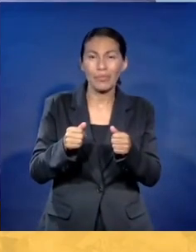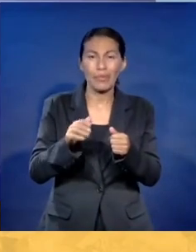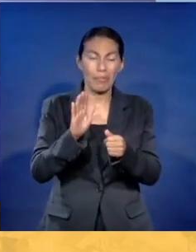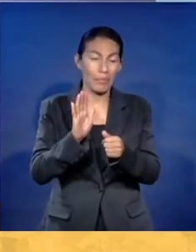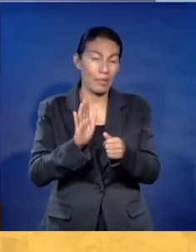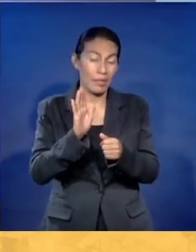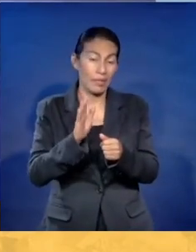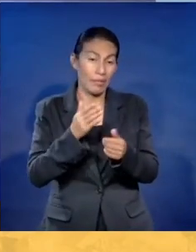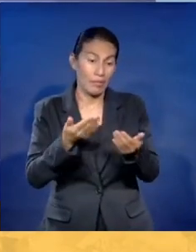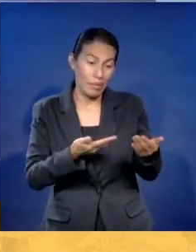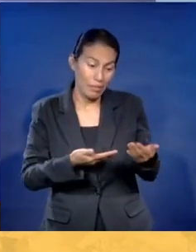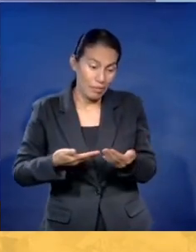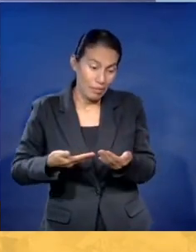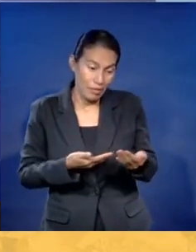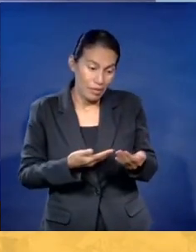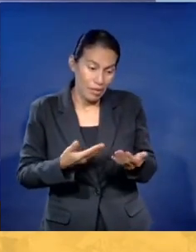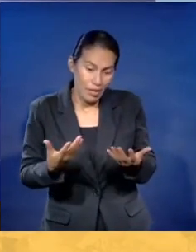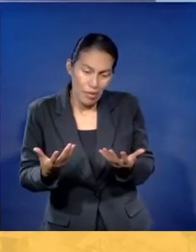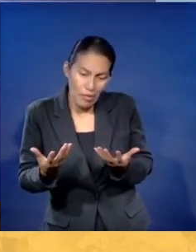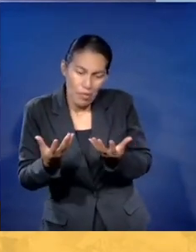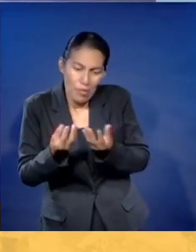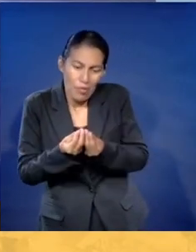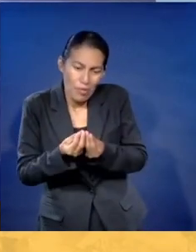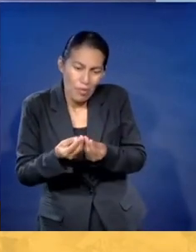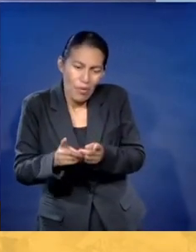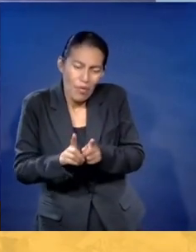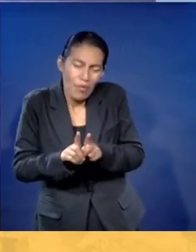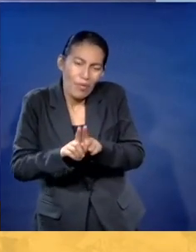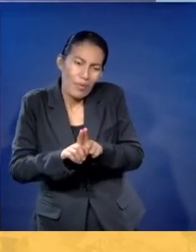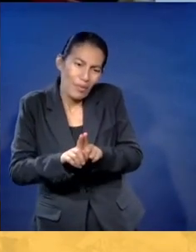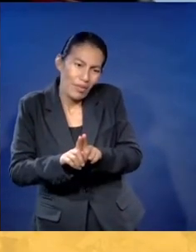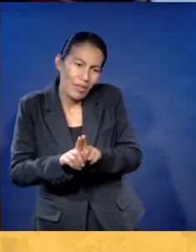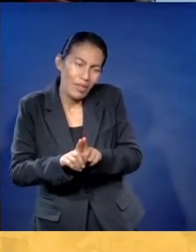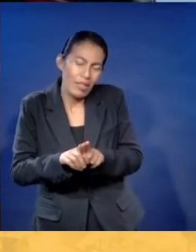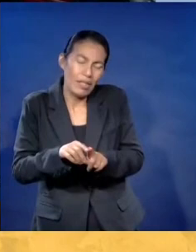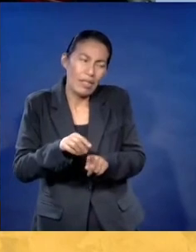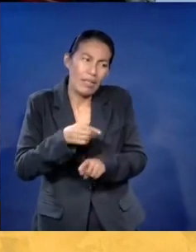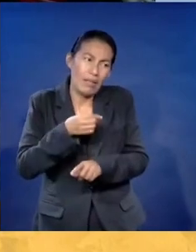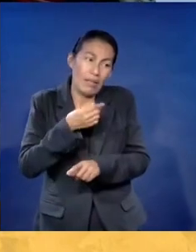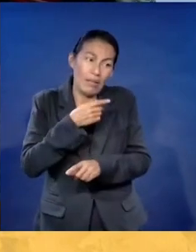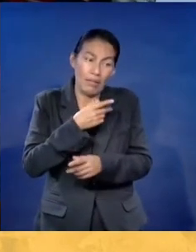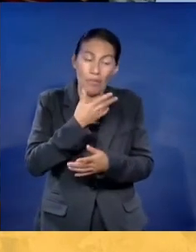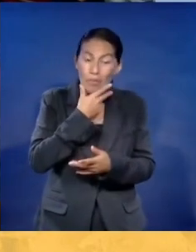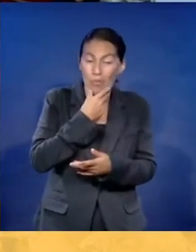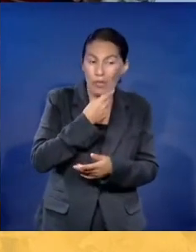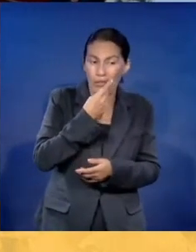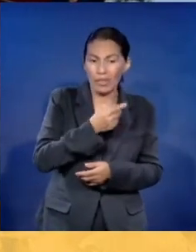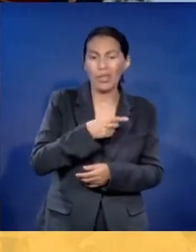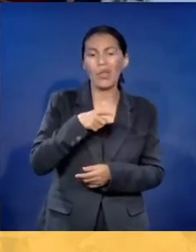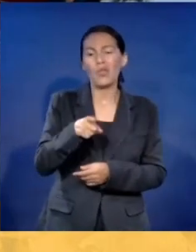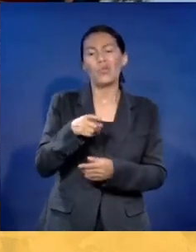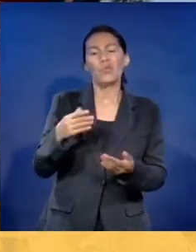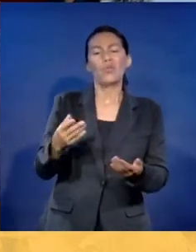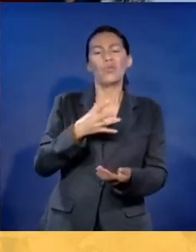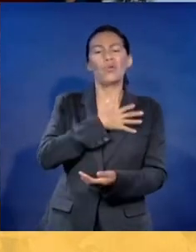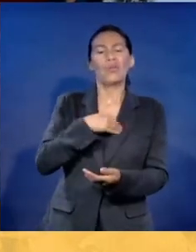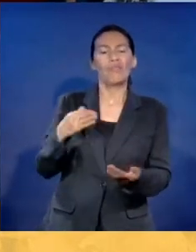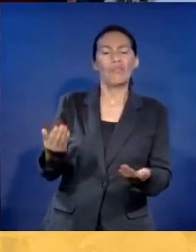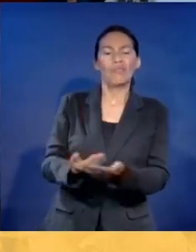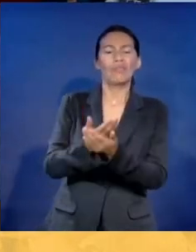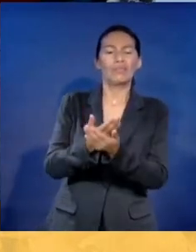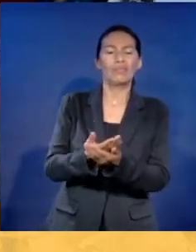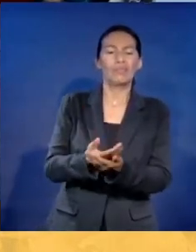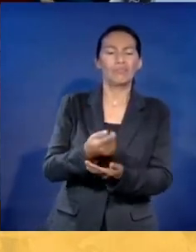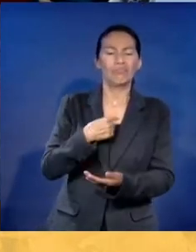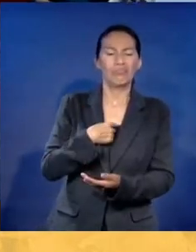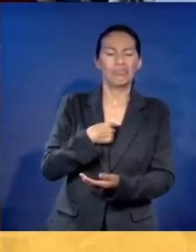el muchacho inmaduro empieza a tener en su mente Es que desde que nació tu hijo ya ni siquiera dice que es de él